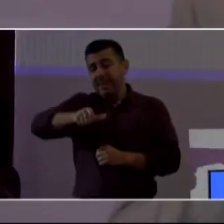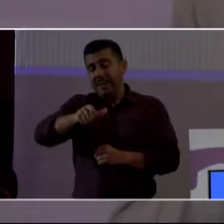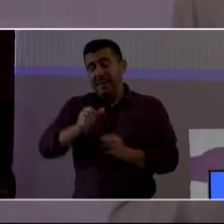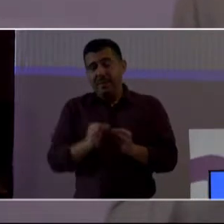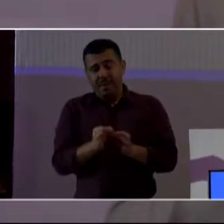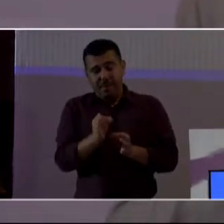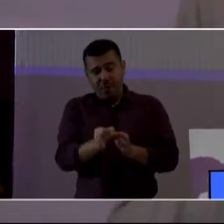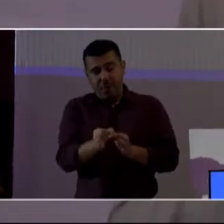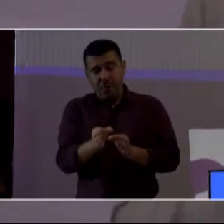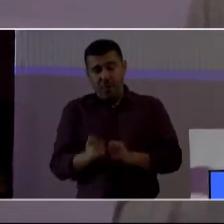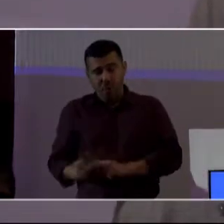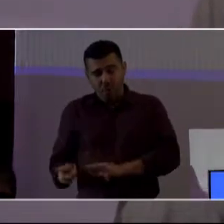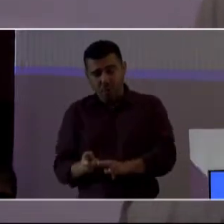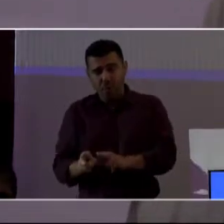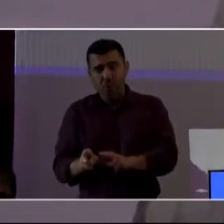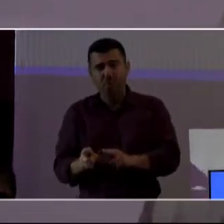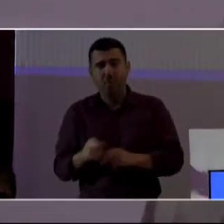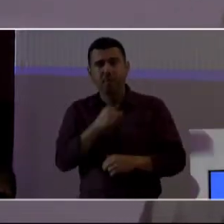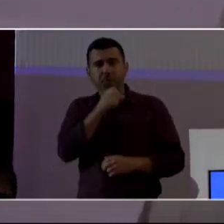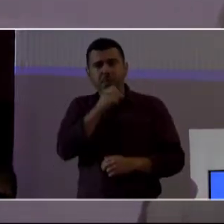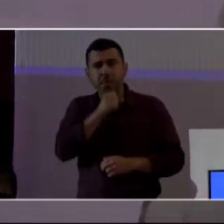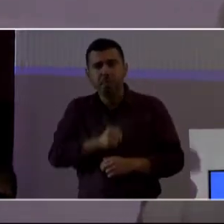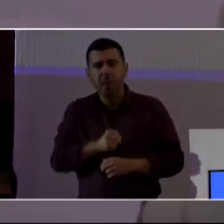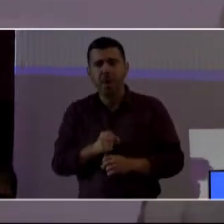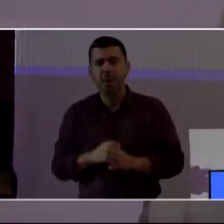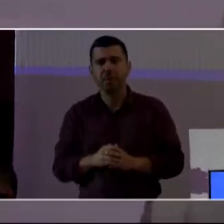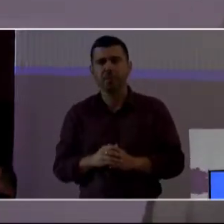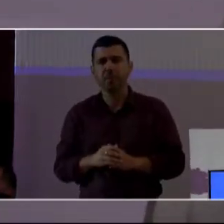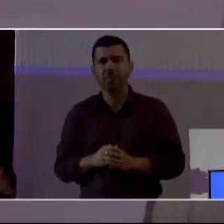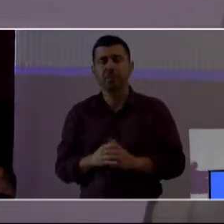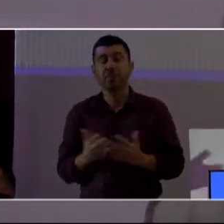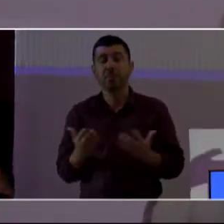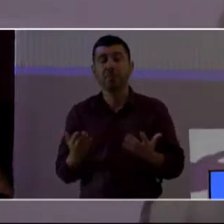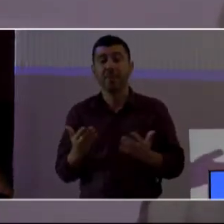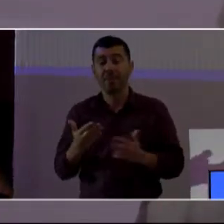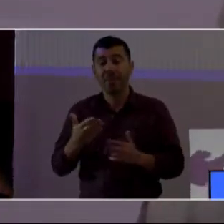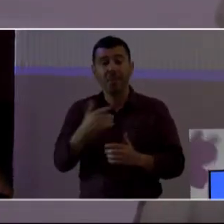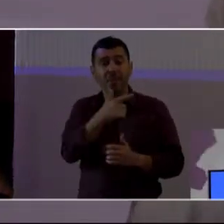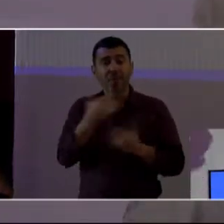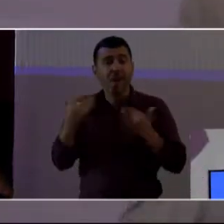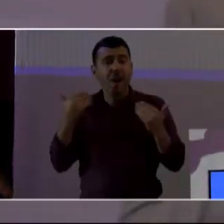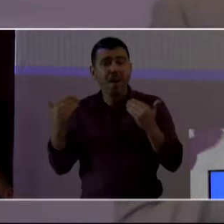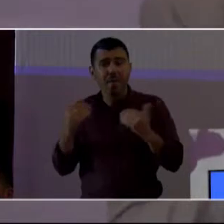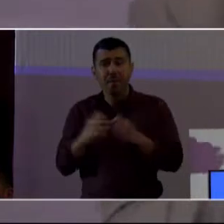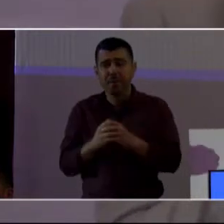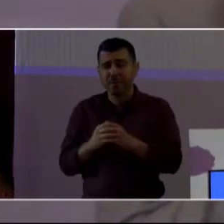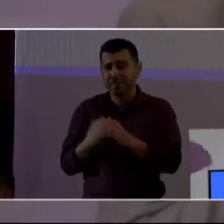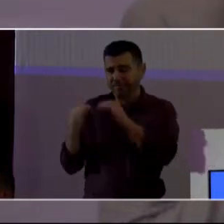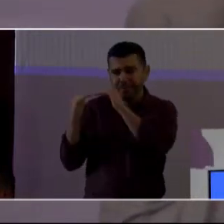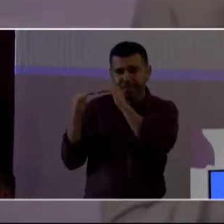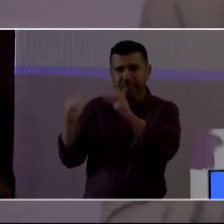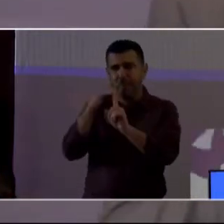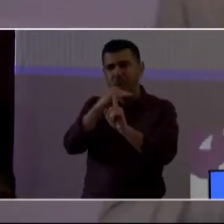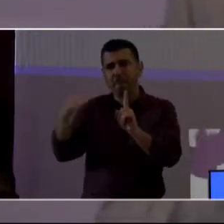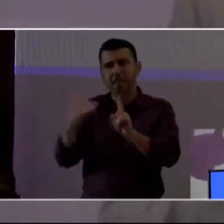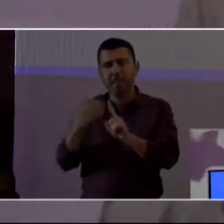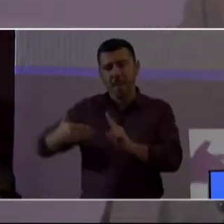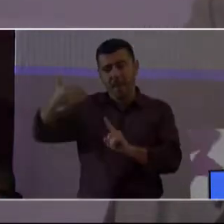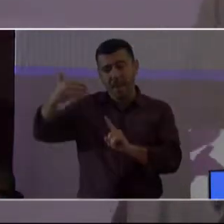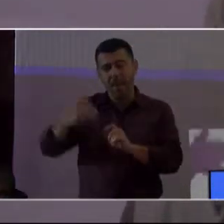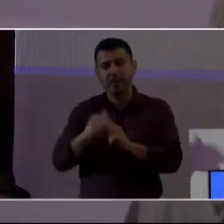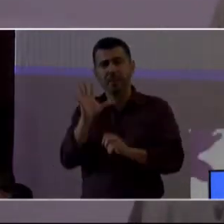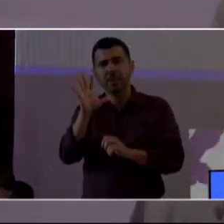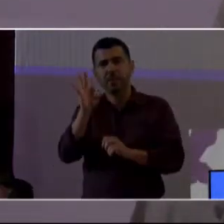Hoy, la edad media de los caficultores colombianos es de 54 años. Y el nivel de escolaridad de esos